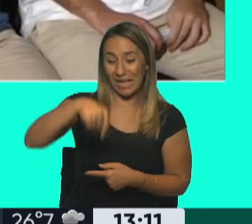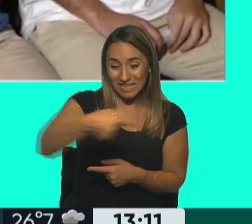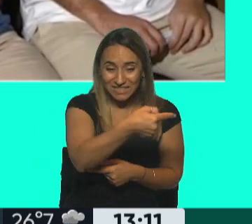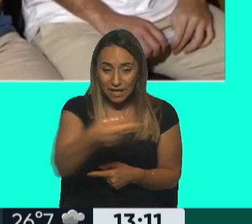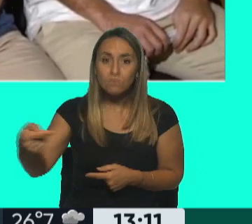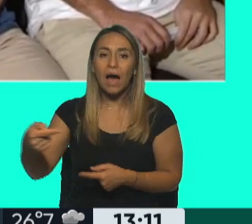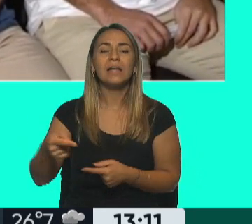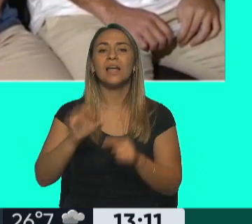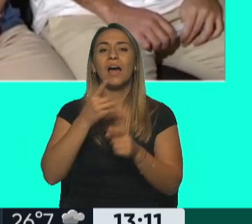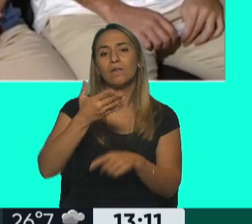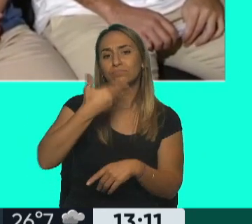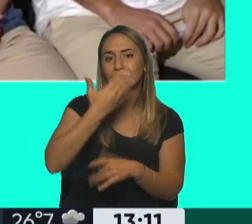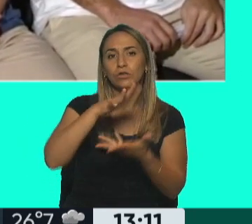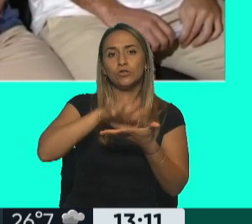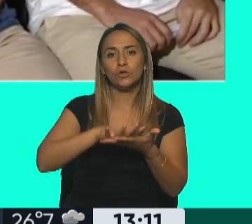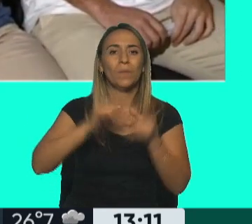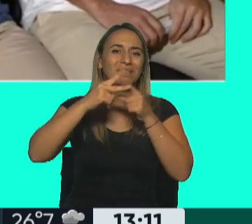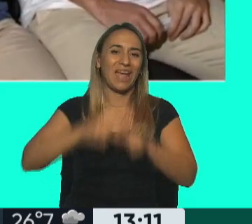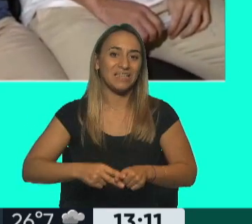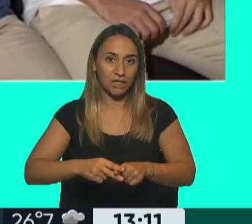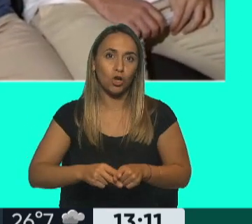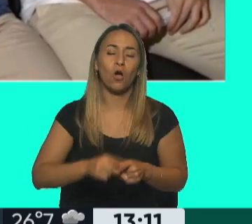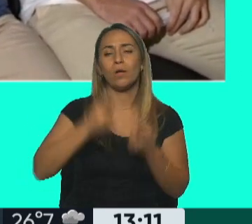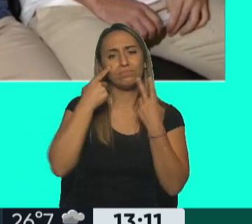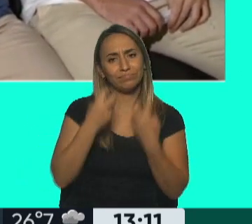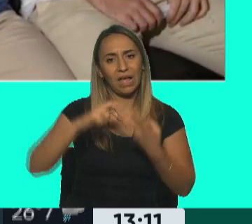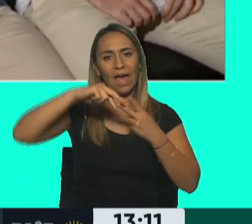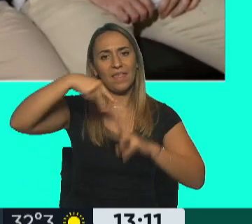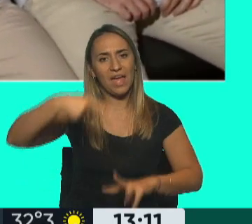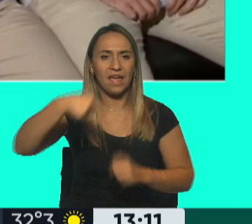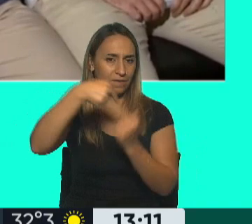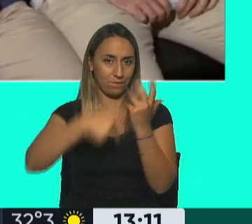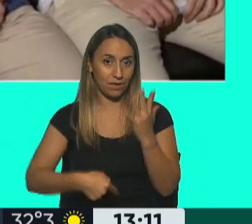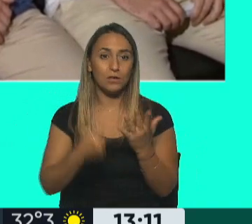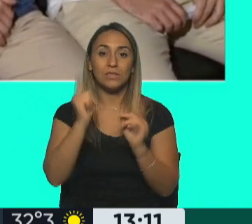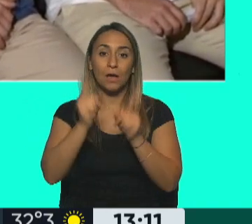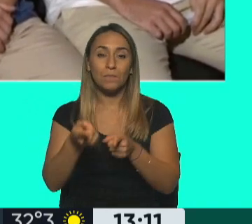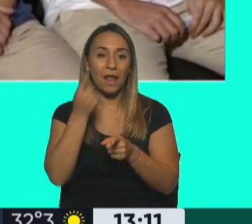que tienen que ver con los perfiles de ADN y con la idea de intentar rearmar todo lo que sucedió luego del ataque